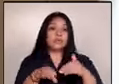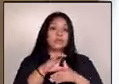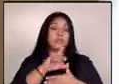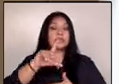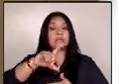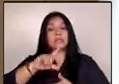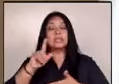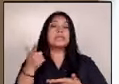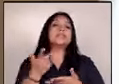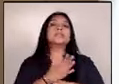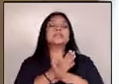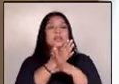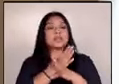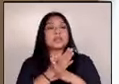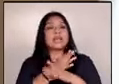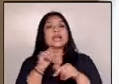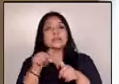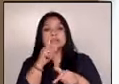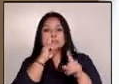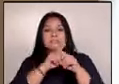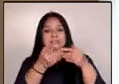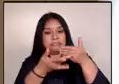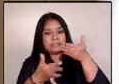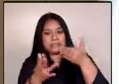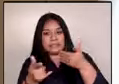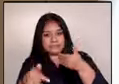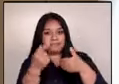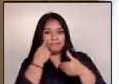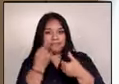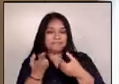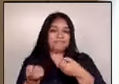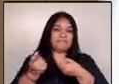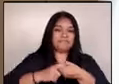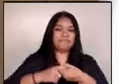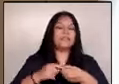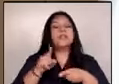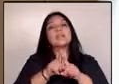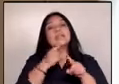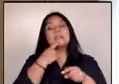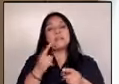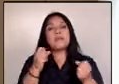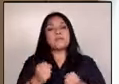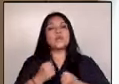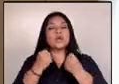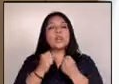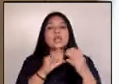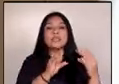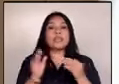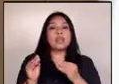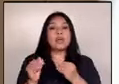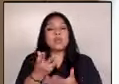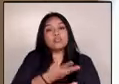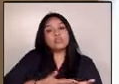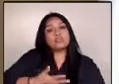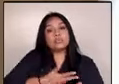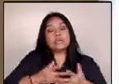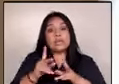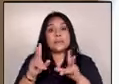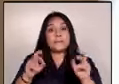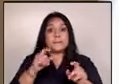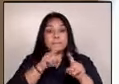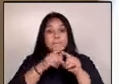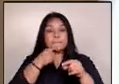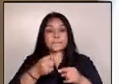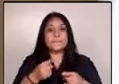seguridad clase que lo haremos en los próximos días el fortalecimiento del diálogo bilateral en el marco de la alianza digital Unión